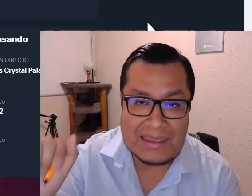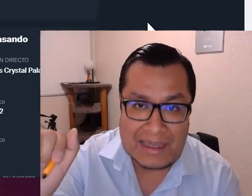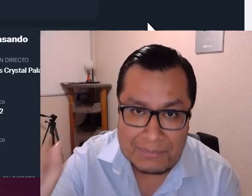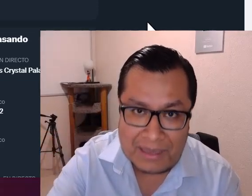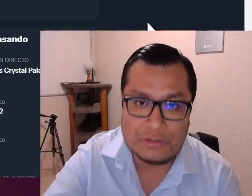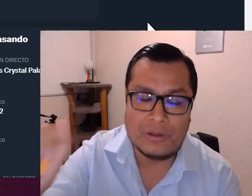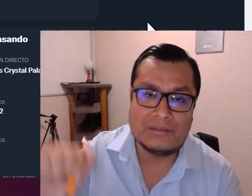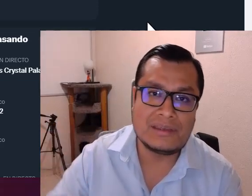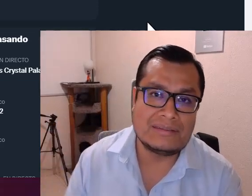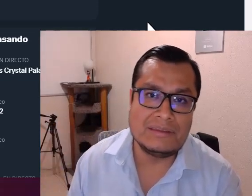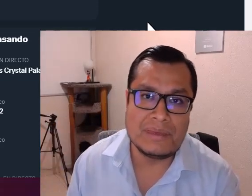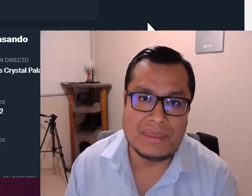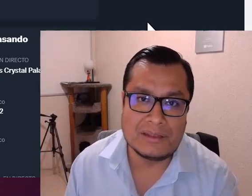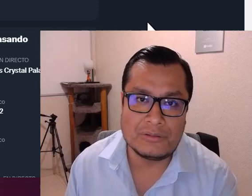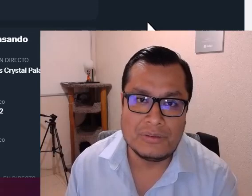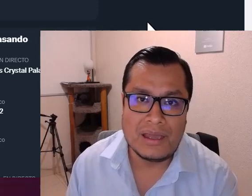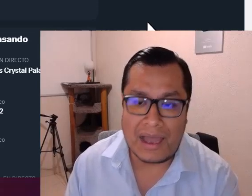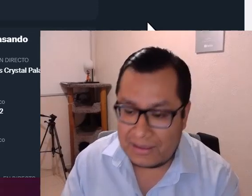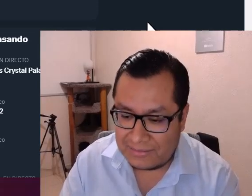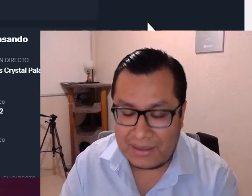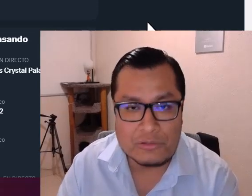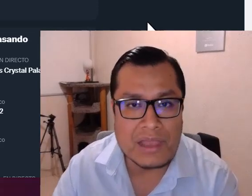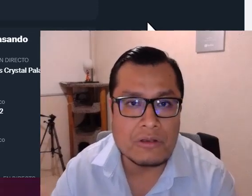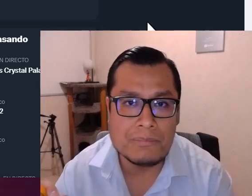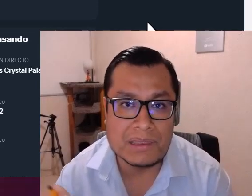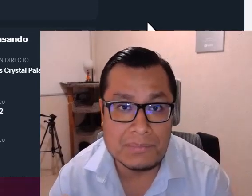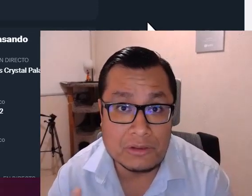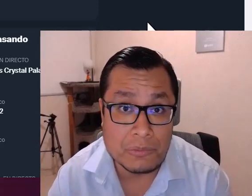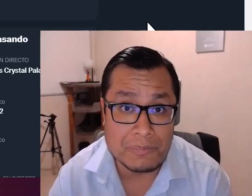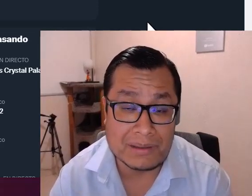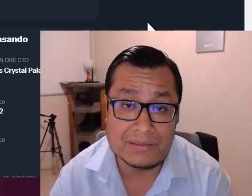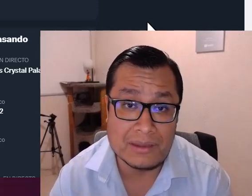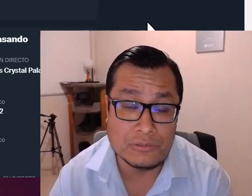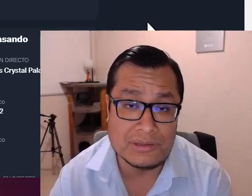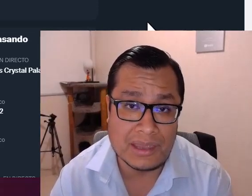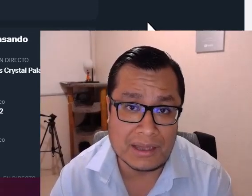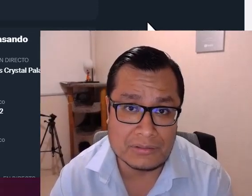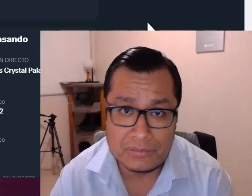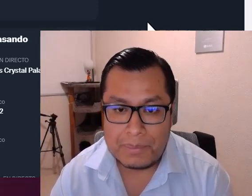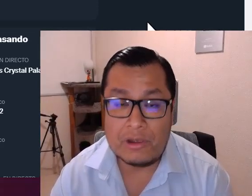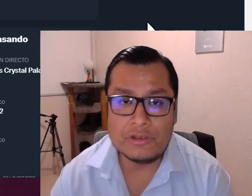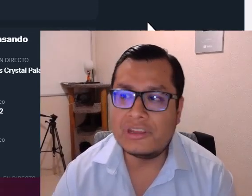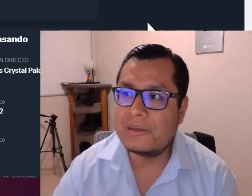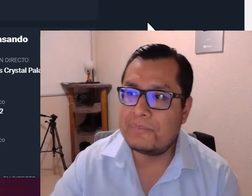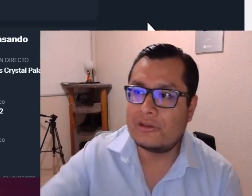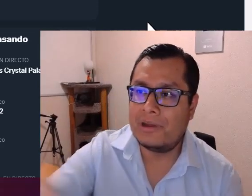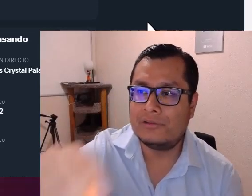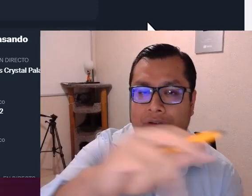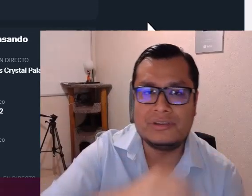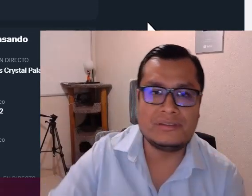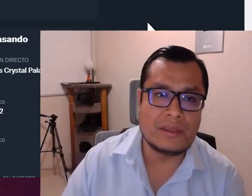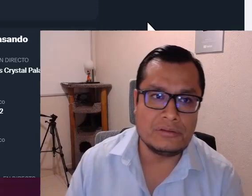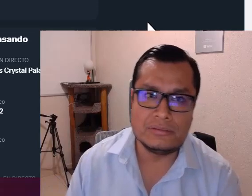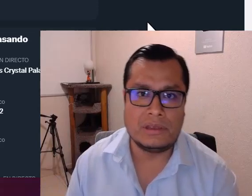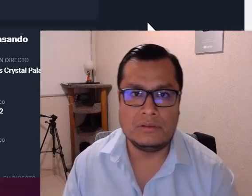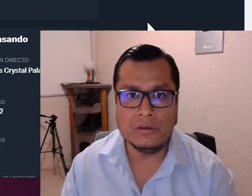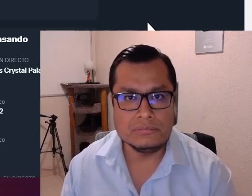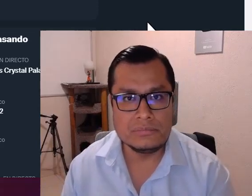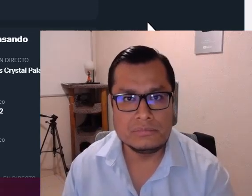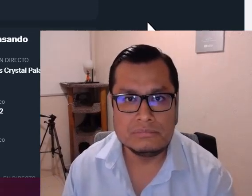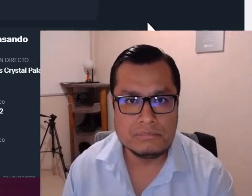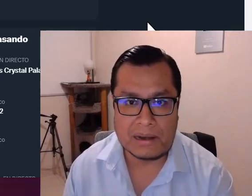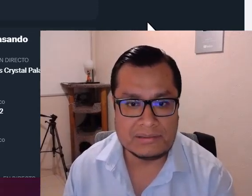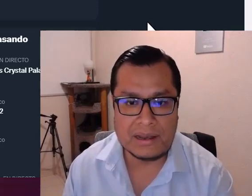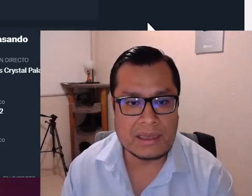sin el incremento es casi inmediato ahí sí hay un acompañamiento por parte hasta de sus sindicato Pero entonces empiezo a ver los otros estados y